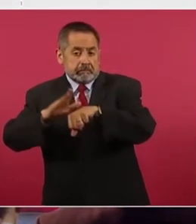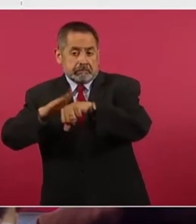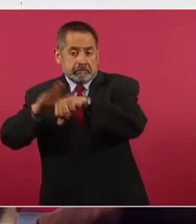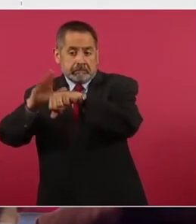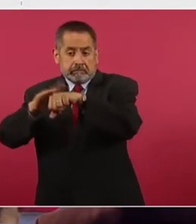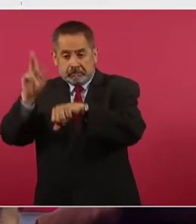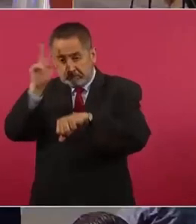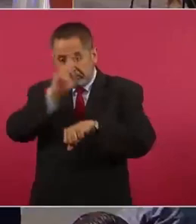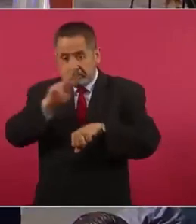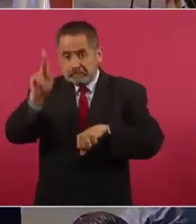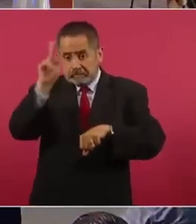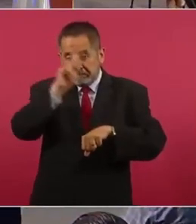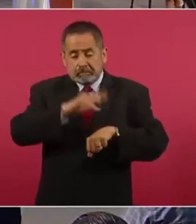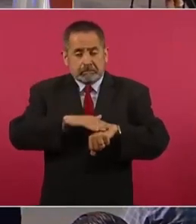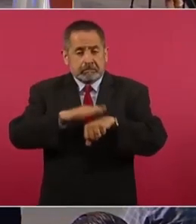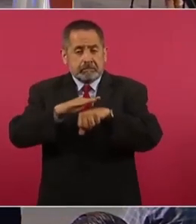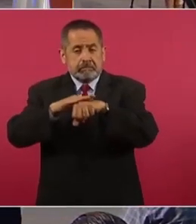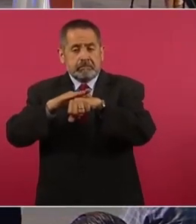Dice.